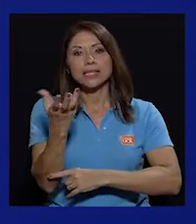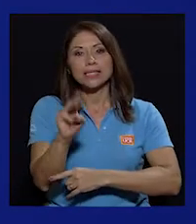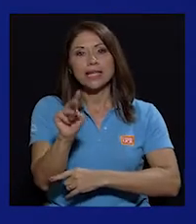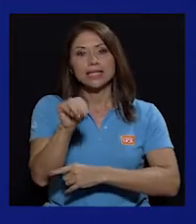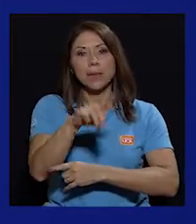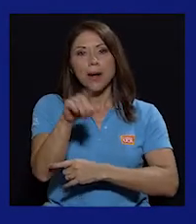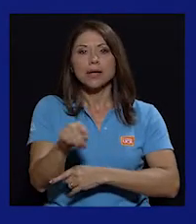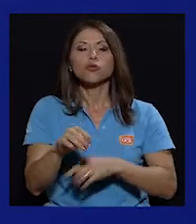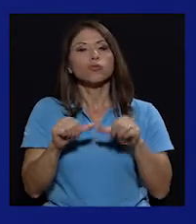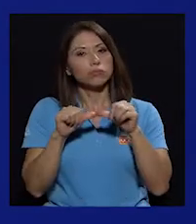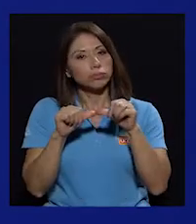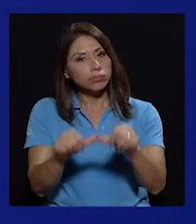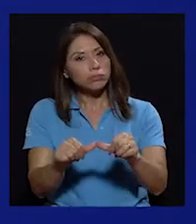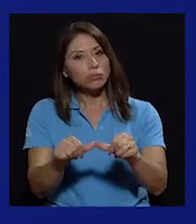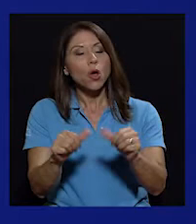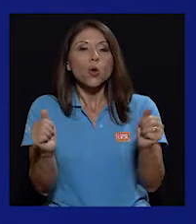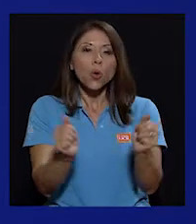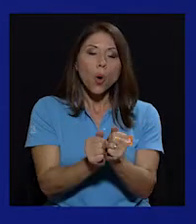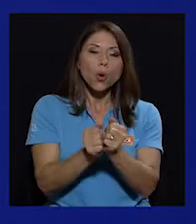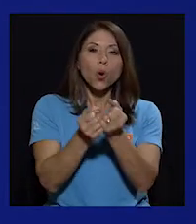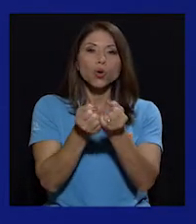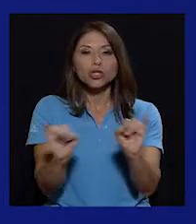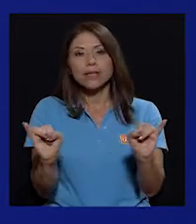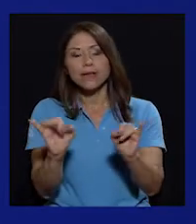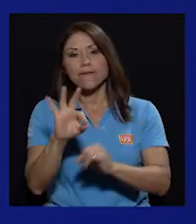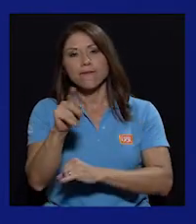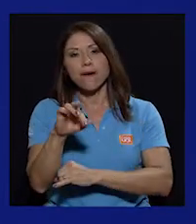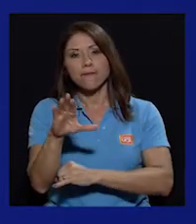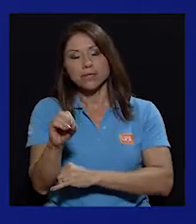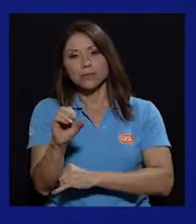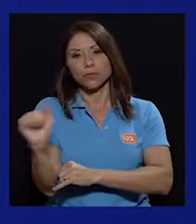el 16 de marzo siguen en pie. Con o sin